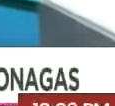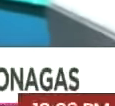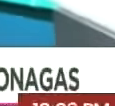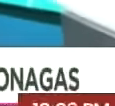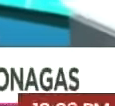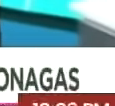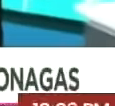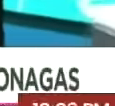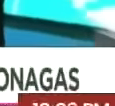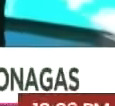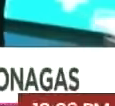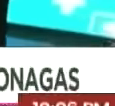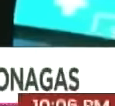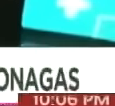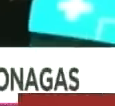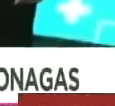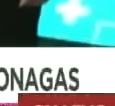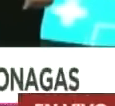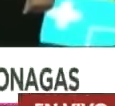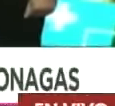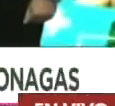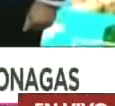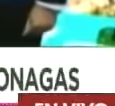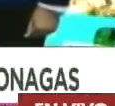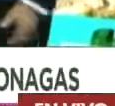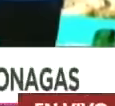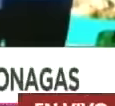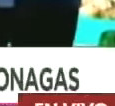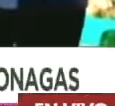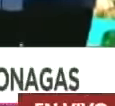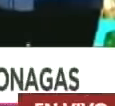respaldado. Tanto así que el pueblo dice contigo,